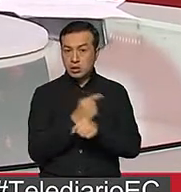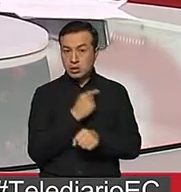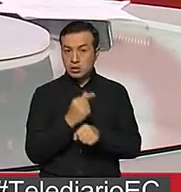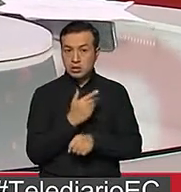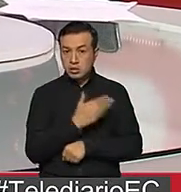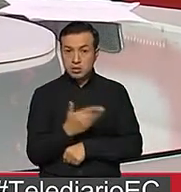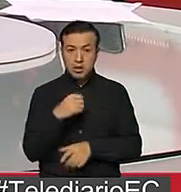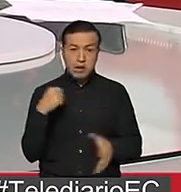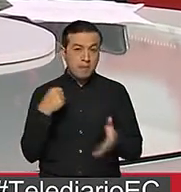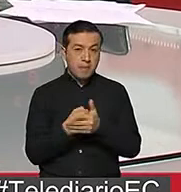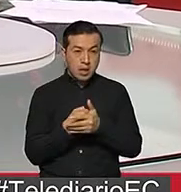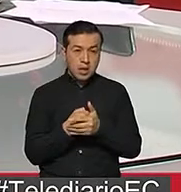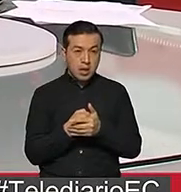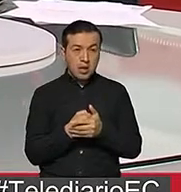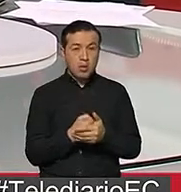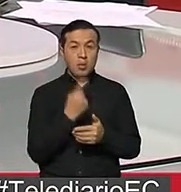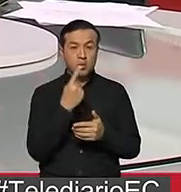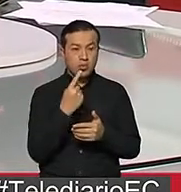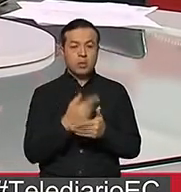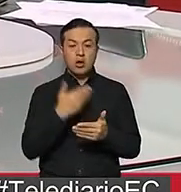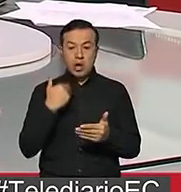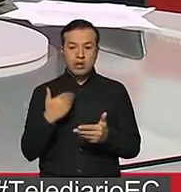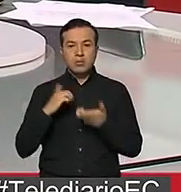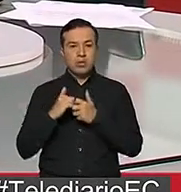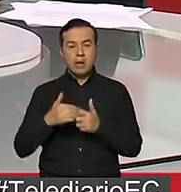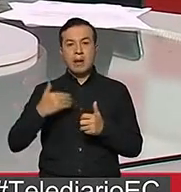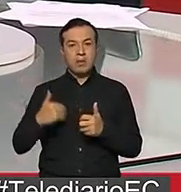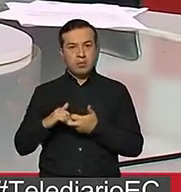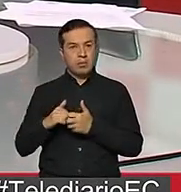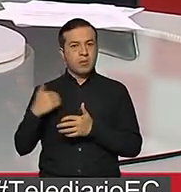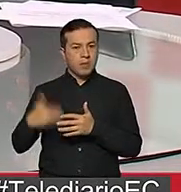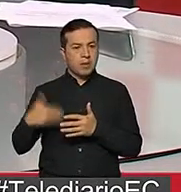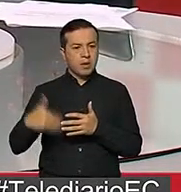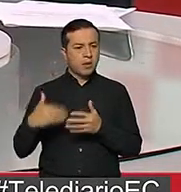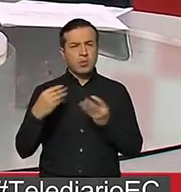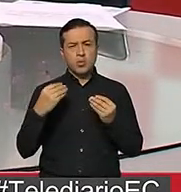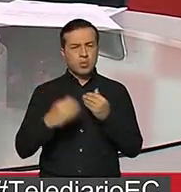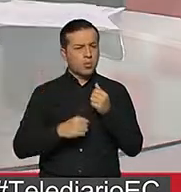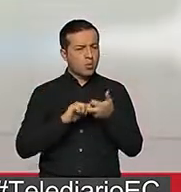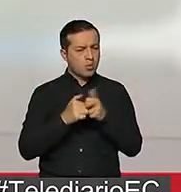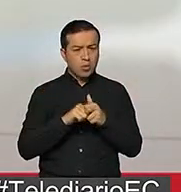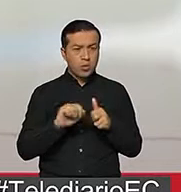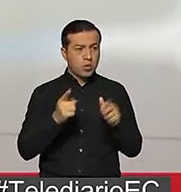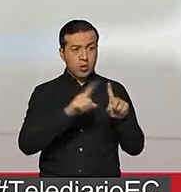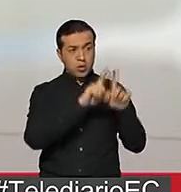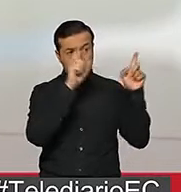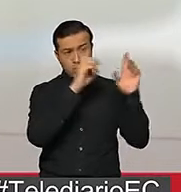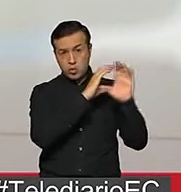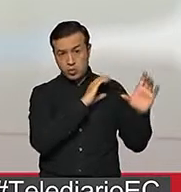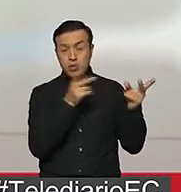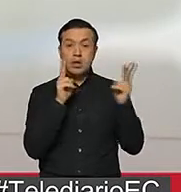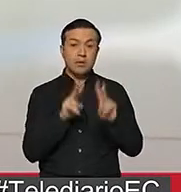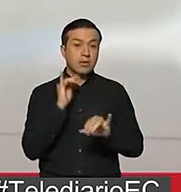porque el accidente sólo es la punta de un iceberg de una serie de problemáticas que encontramos en las que no solamente en las operadoras sino también en los